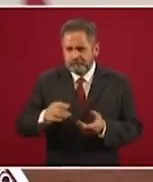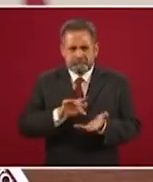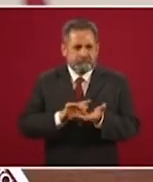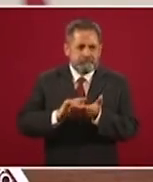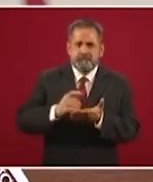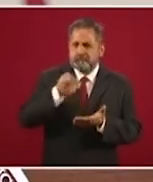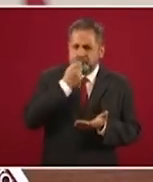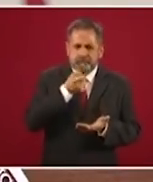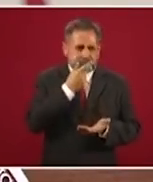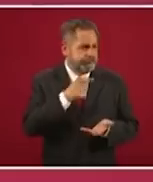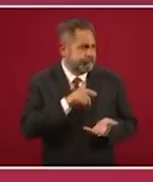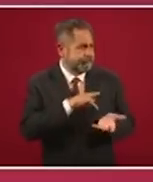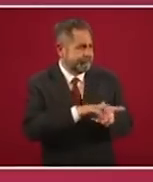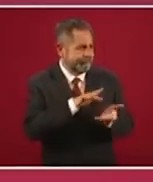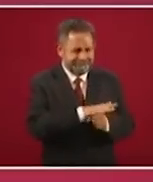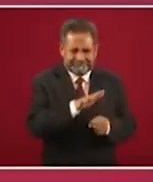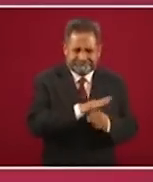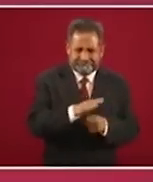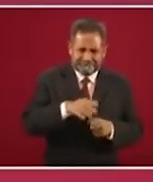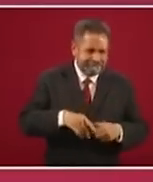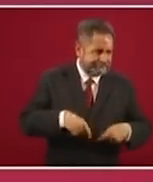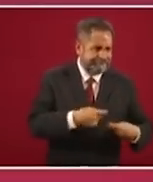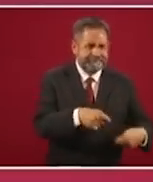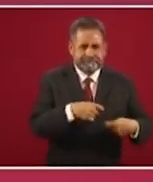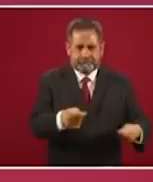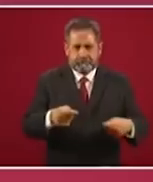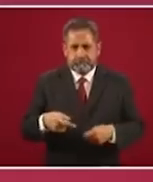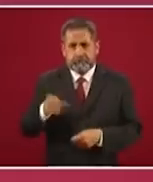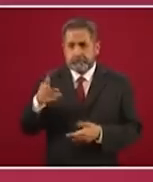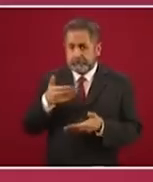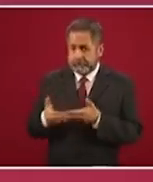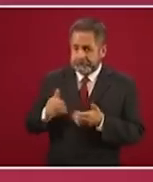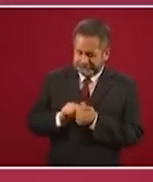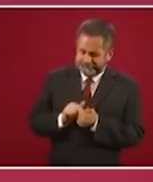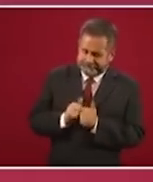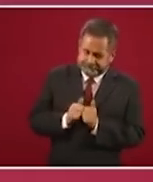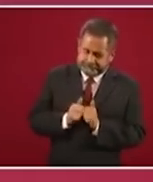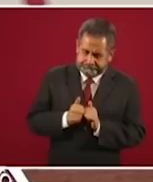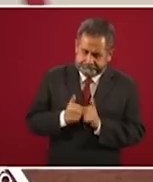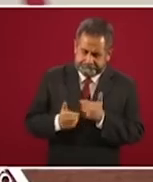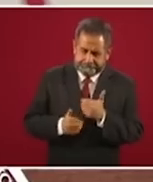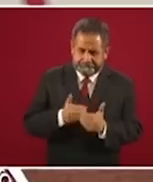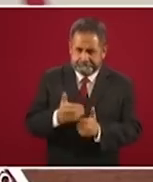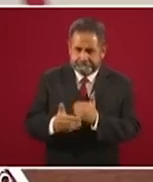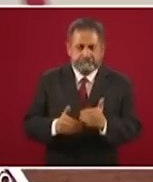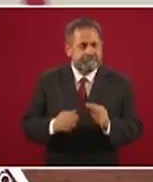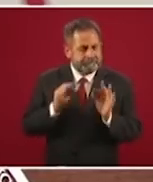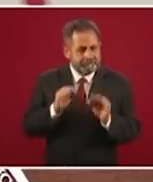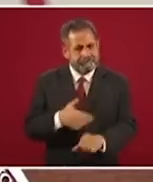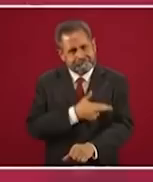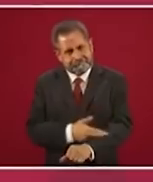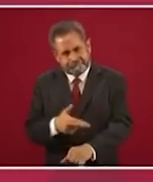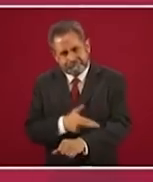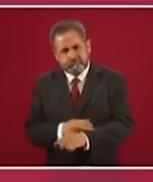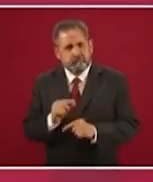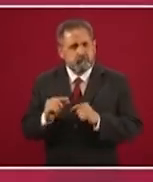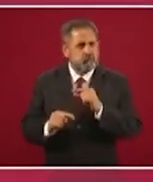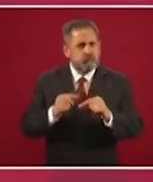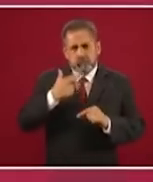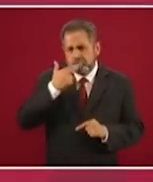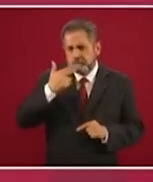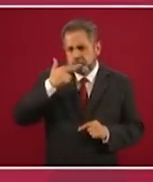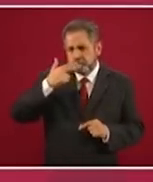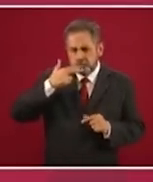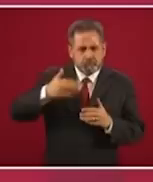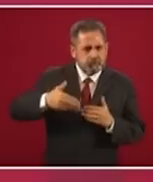medicamentos y los servicios, pero desde ahora, o sea, no nos vamos a confiar y cada vez va a ir